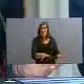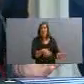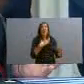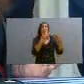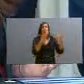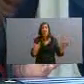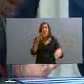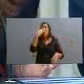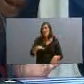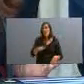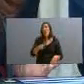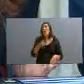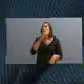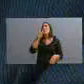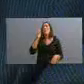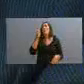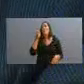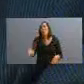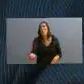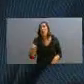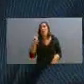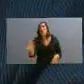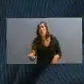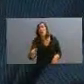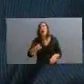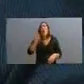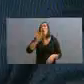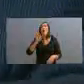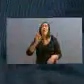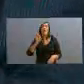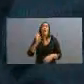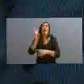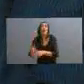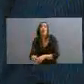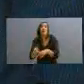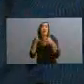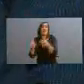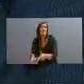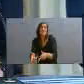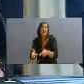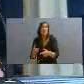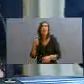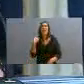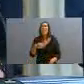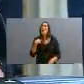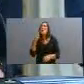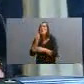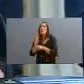libertad, mate, asalte o provoque un daño a un tercero. O sea, creo que tenemos que cuidar las libertades de